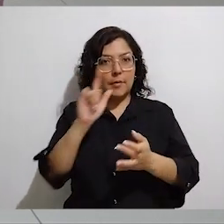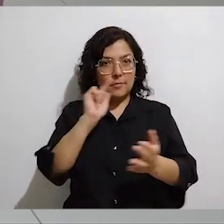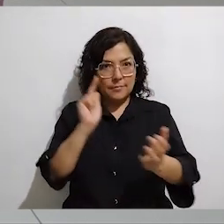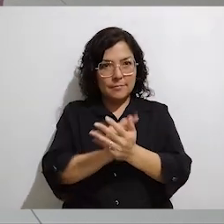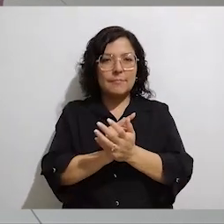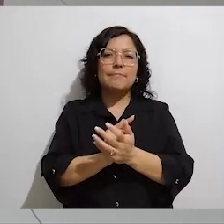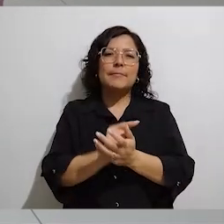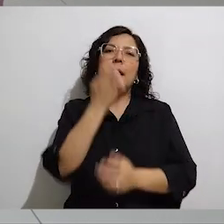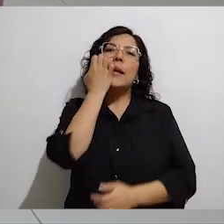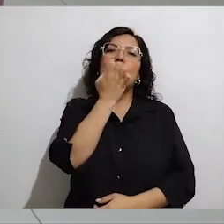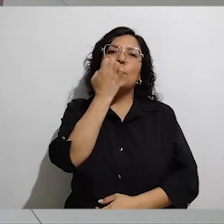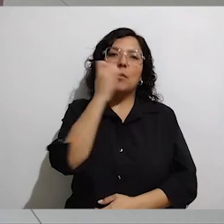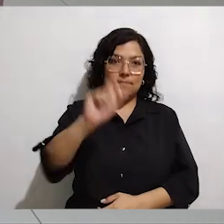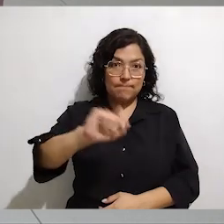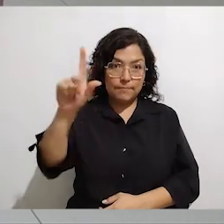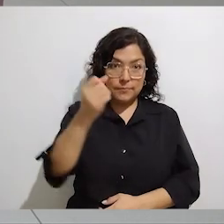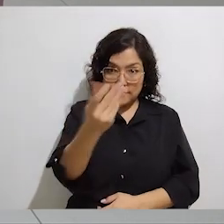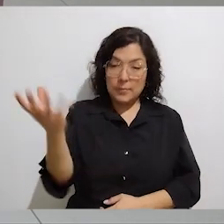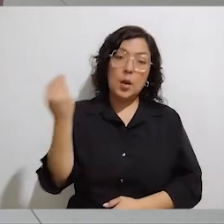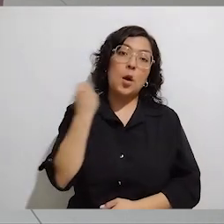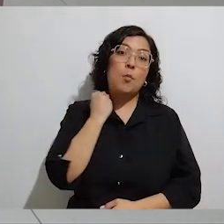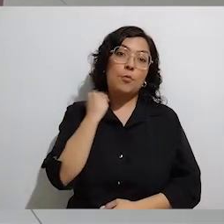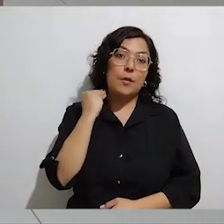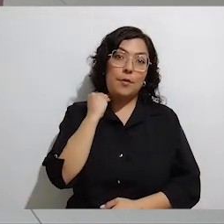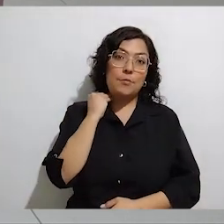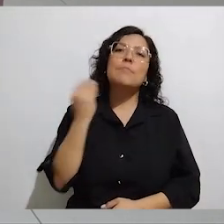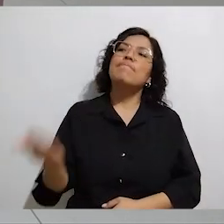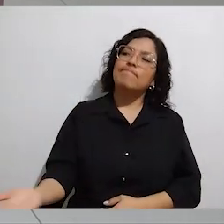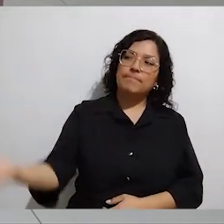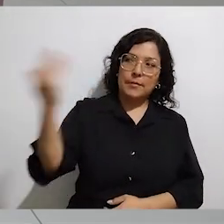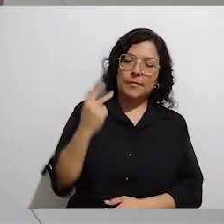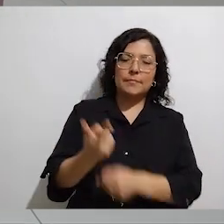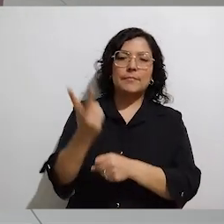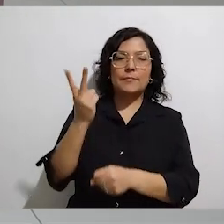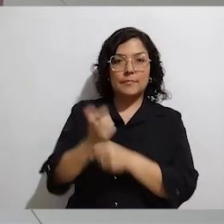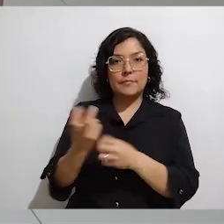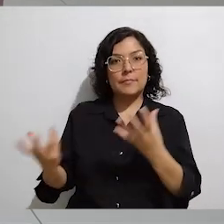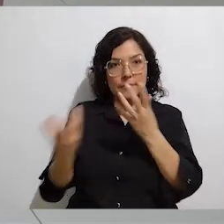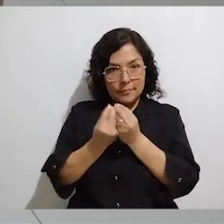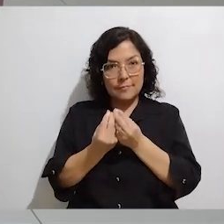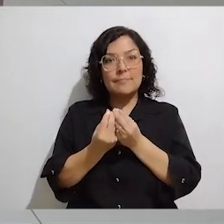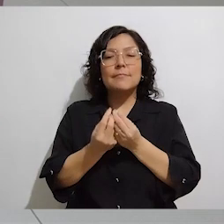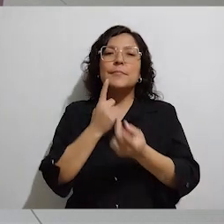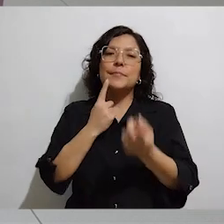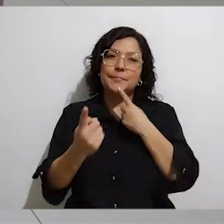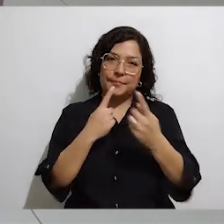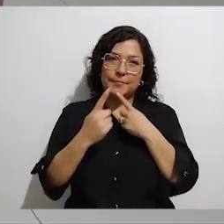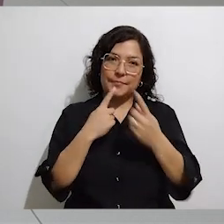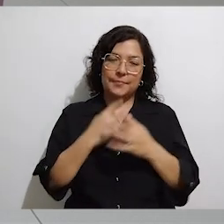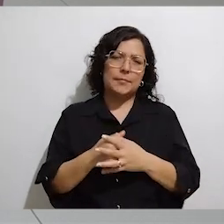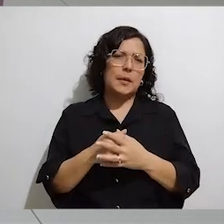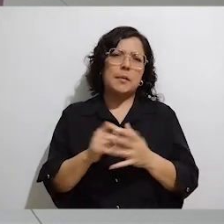abogados podrán participar para poder formular una agenda comunitaria y así sucesivamente con los diversos colegios